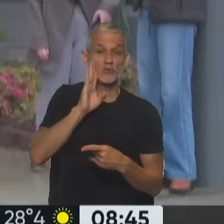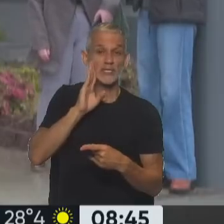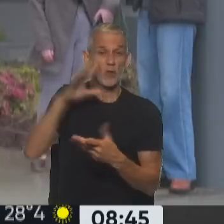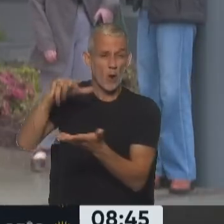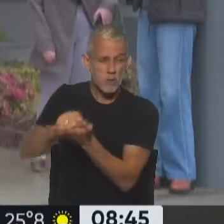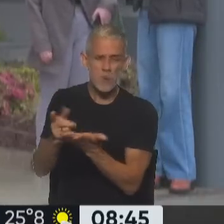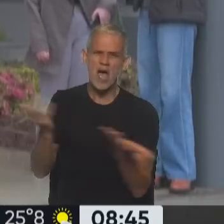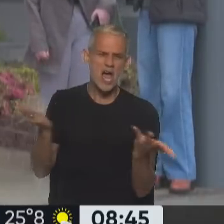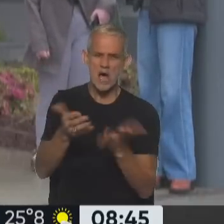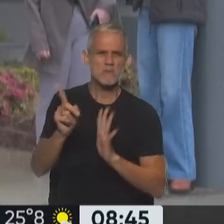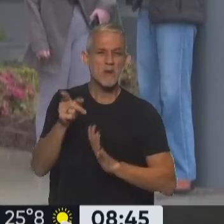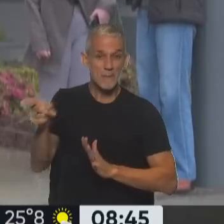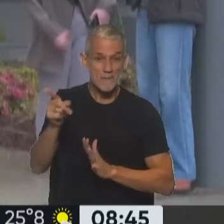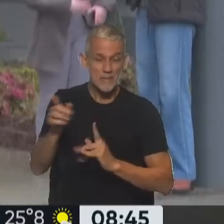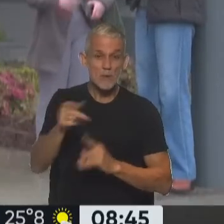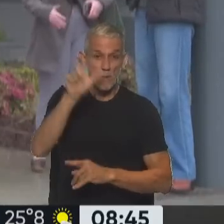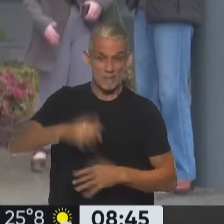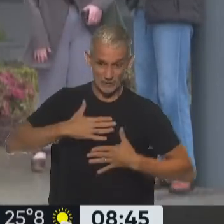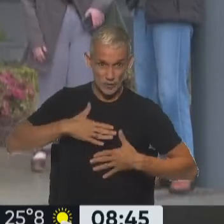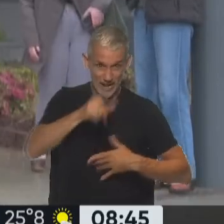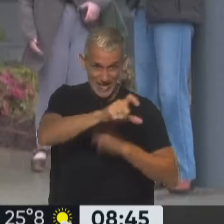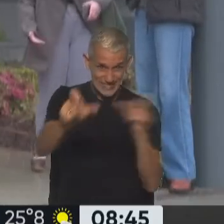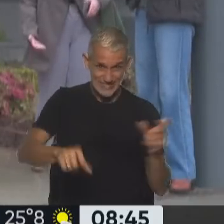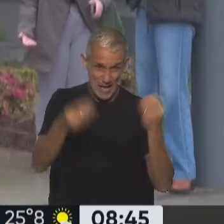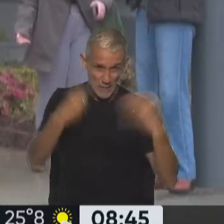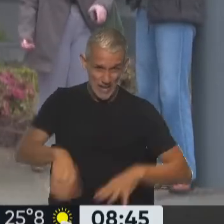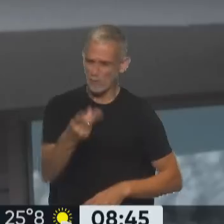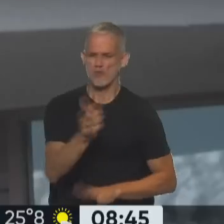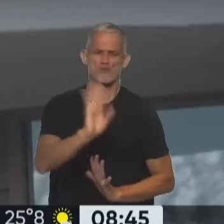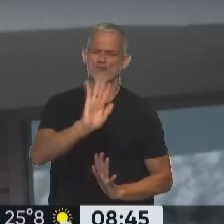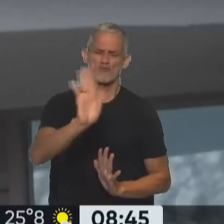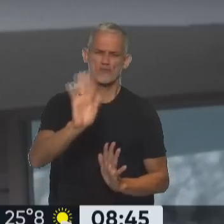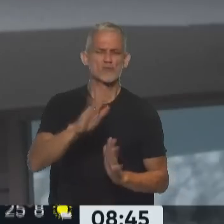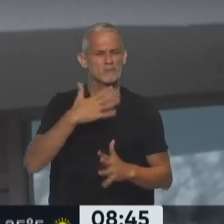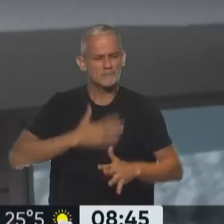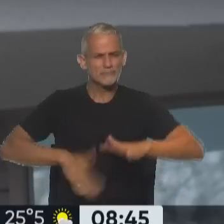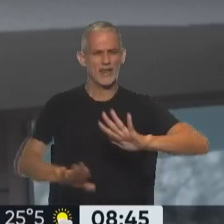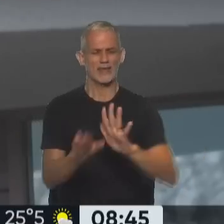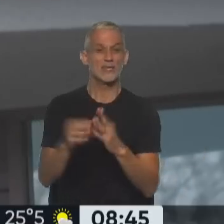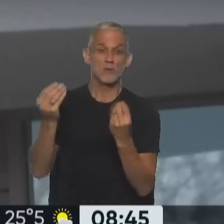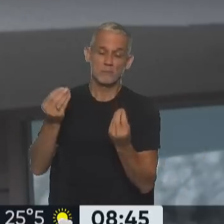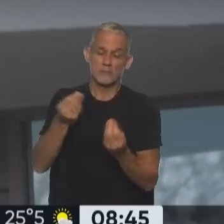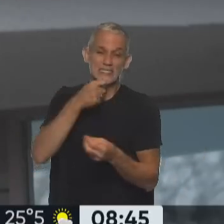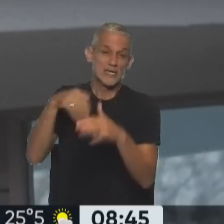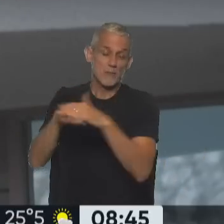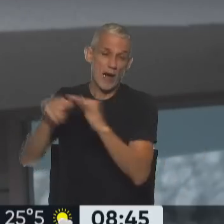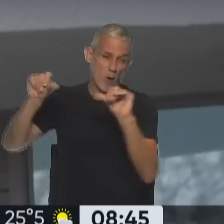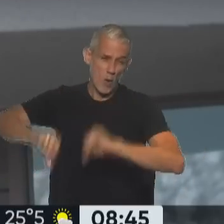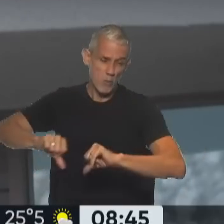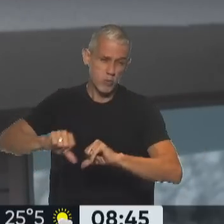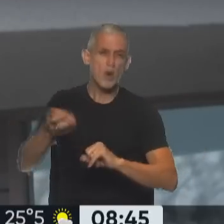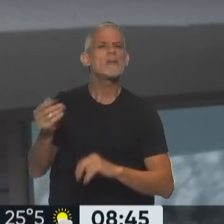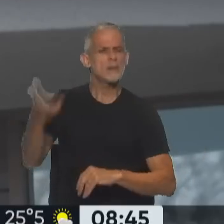banco será soportada por el contribuyente. Es decir, el americano no va a tener que pagar las pérdidas que se le generaron